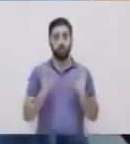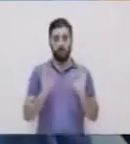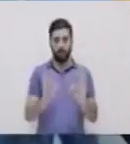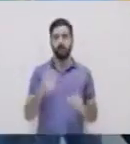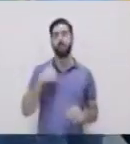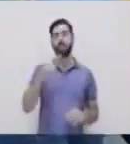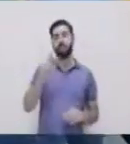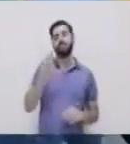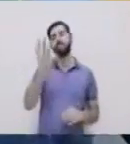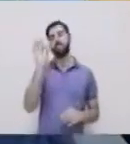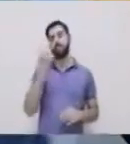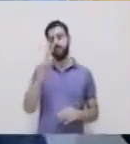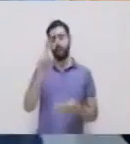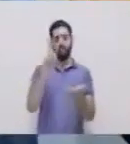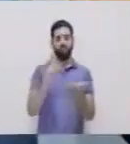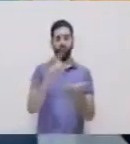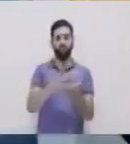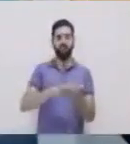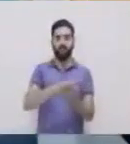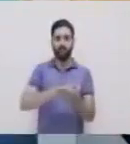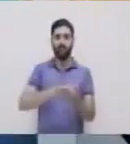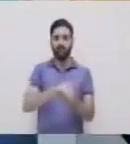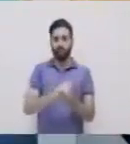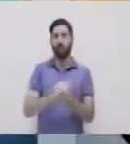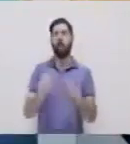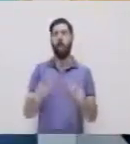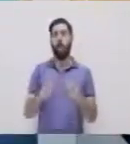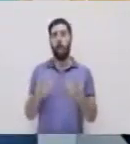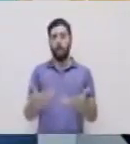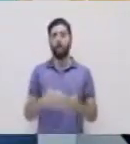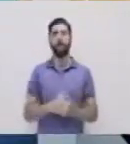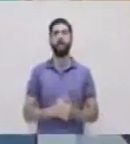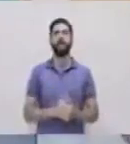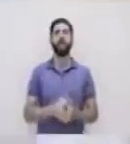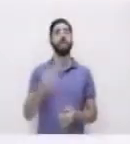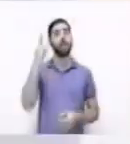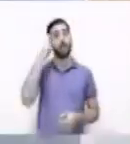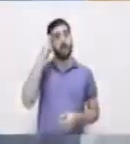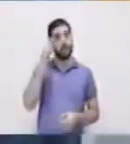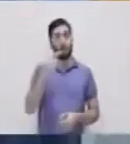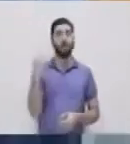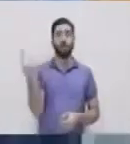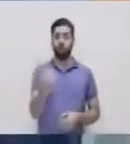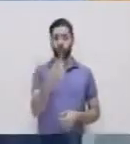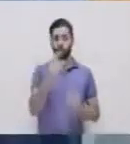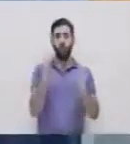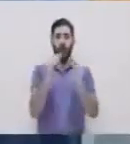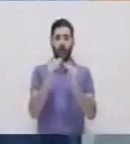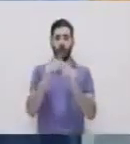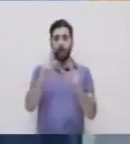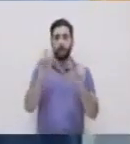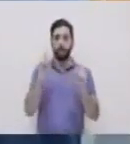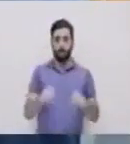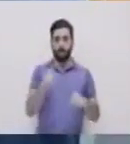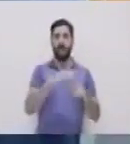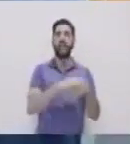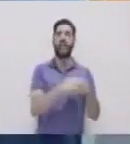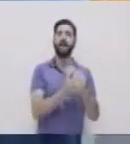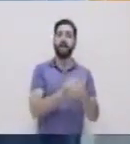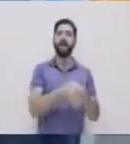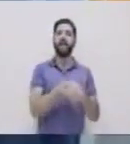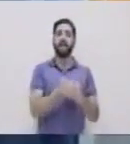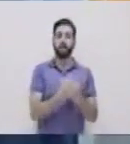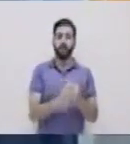la voy a invitar a que nos desinfectemos las manos. Muchas gracias, Claudia. Recuerden a todos en casa lavarse muy bien las